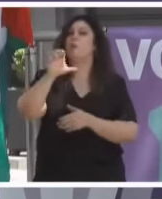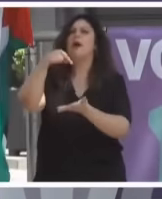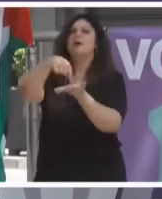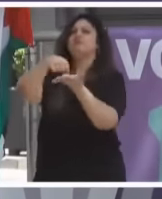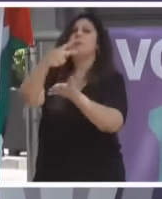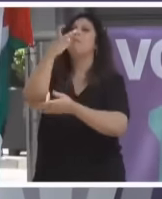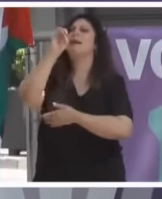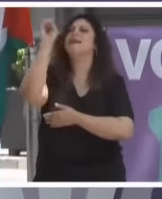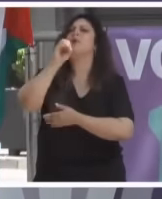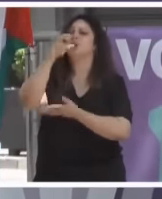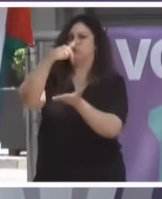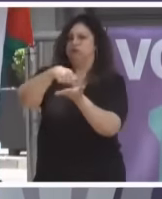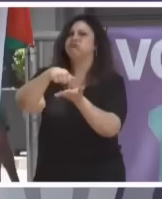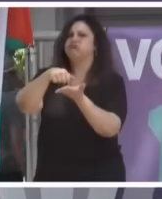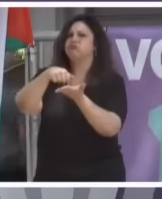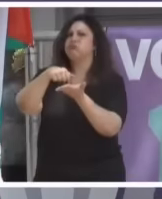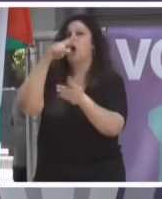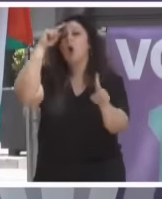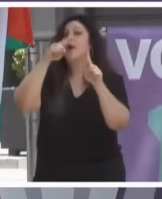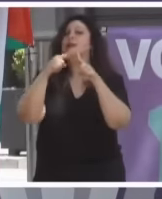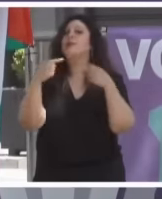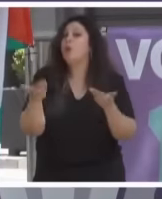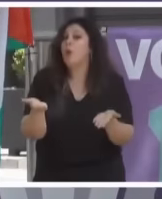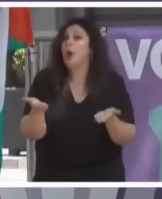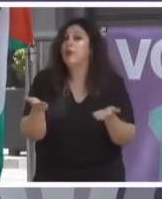para que precisamente se desvíe,